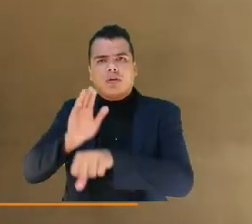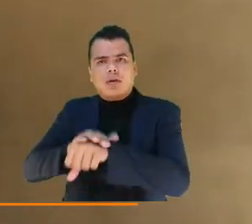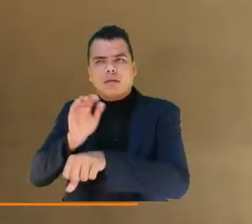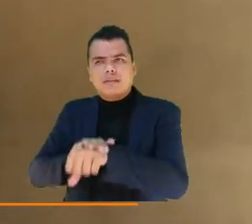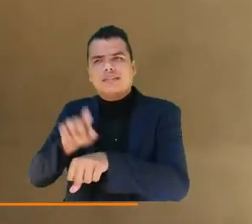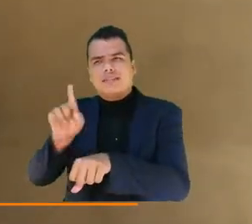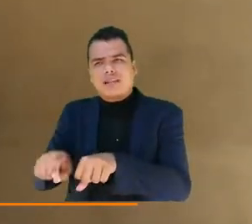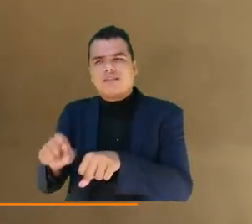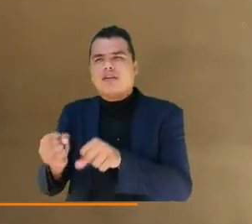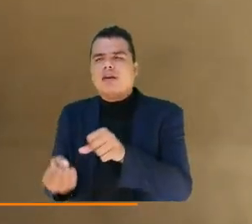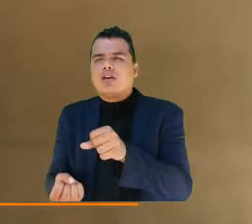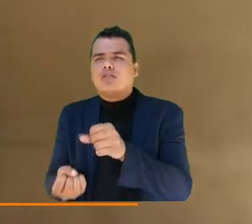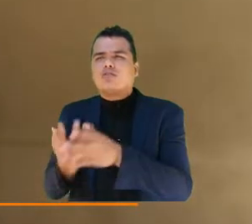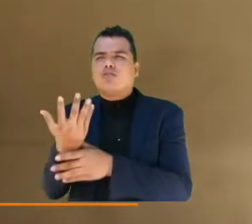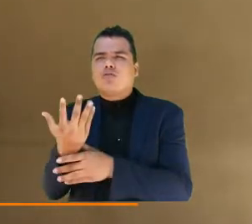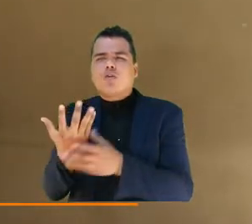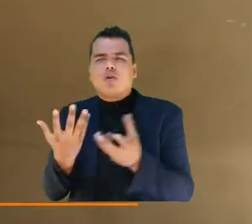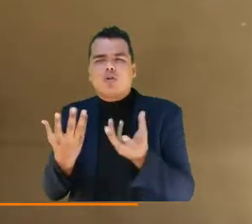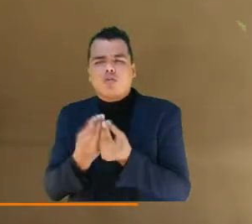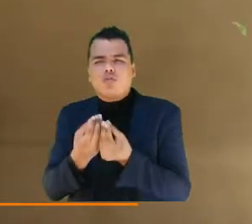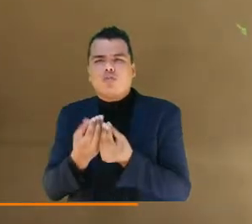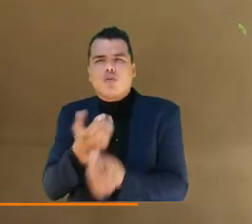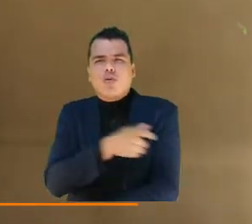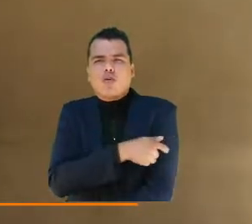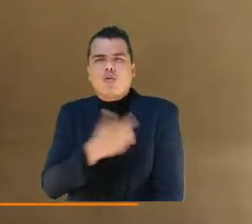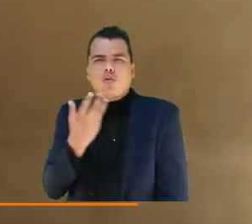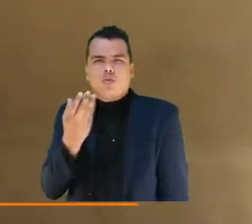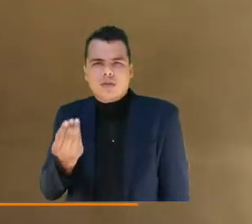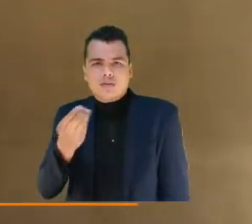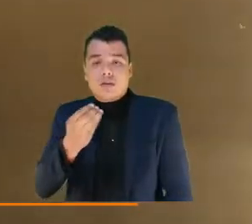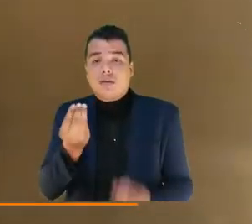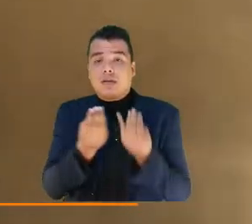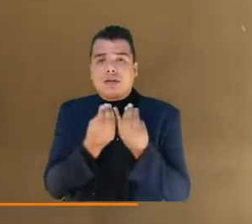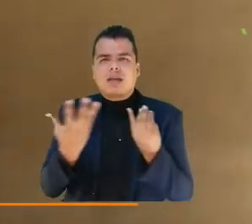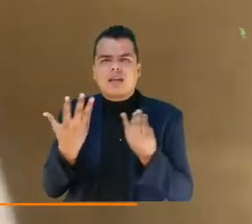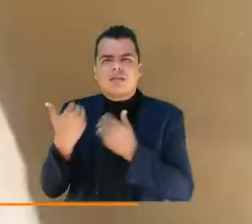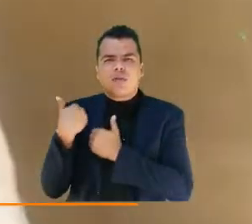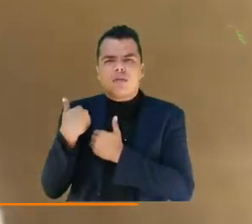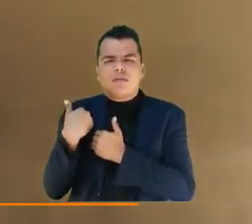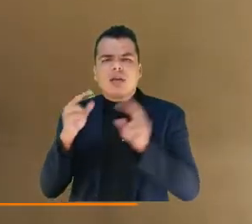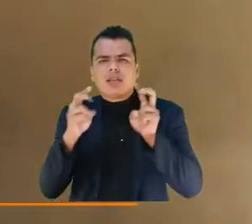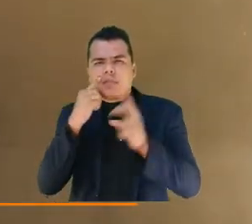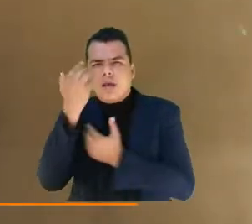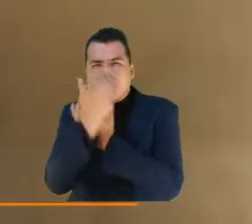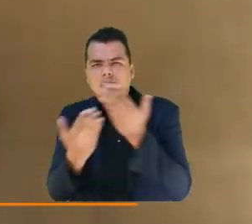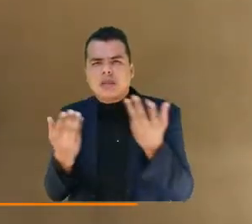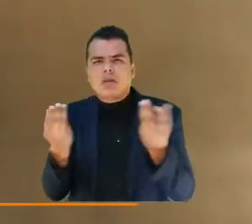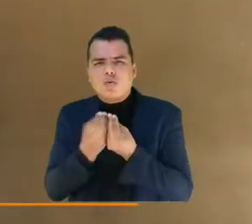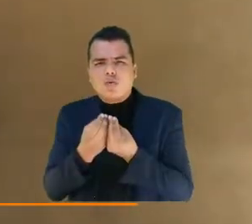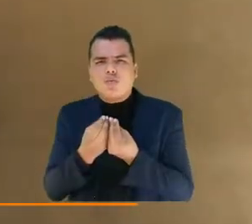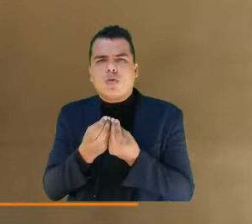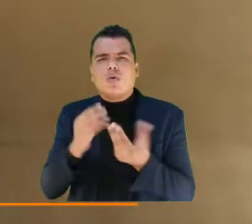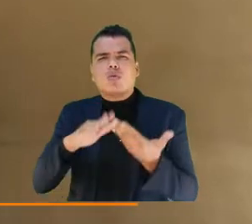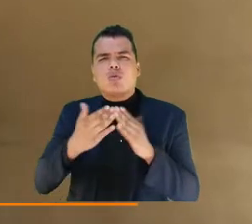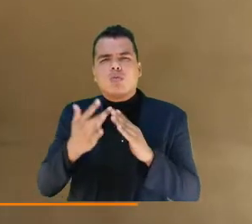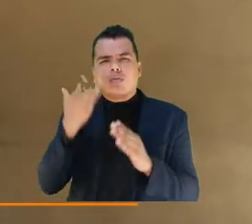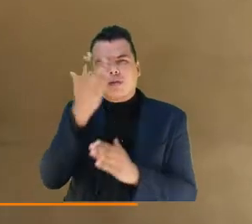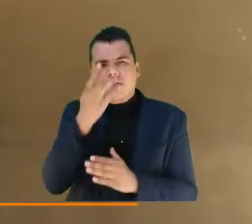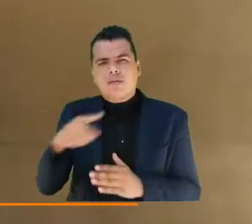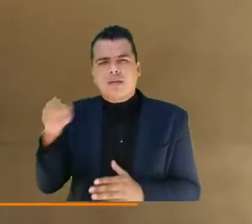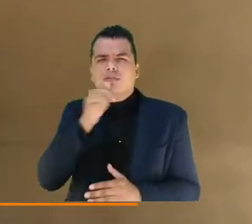una subcomisión étnica que abordara cómo la comunidad afrodescendiente había vivido de